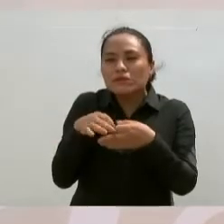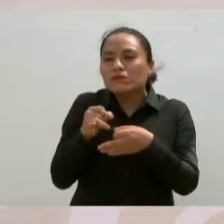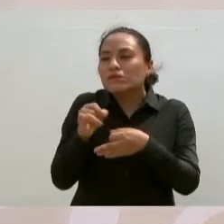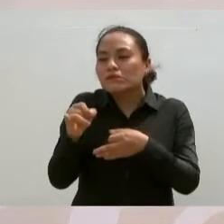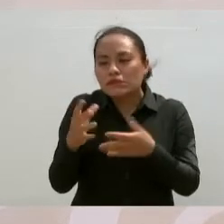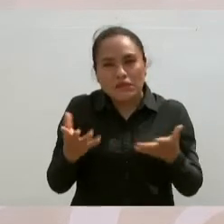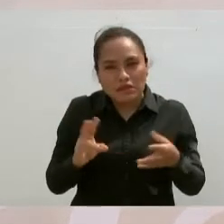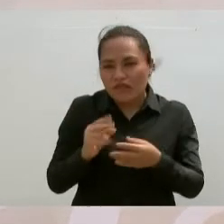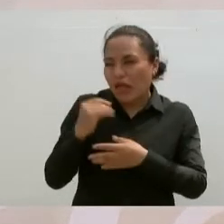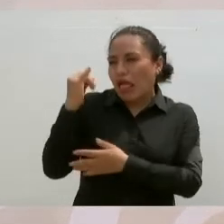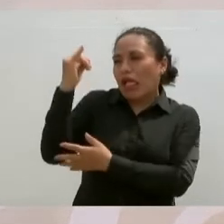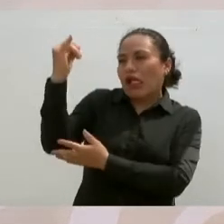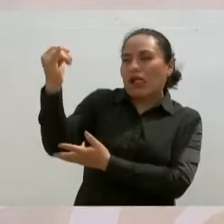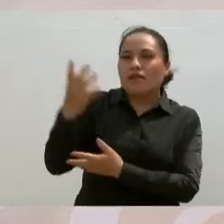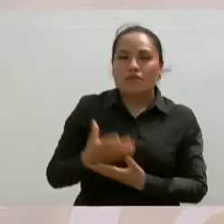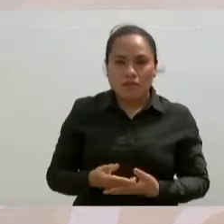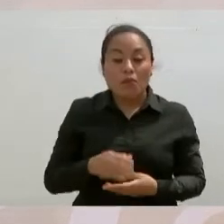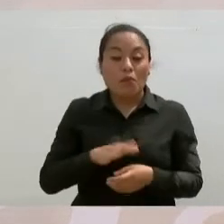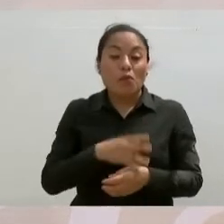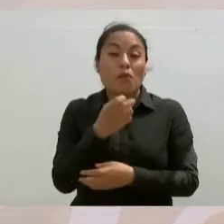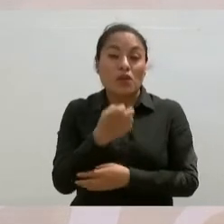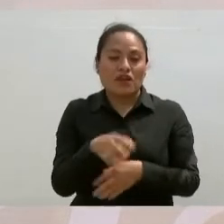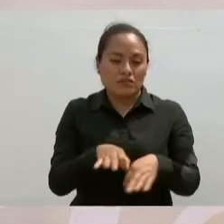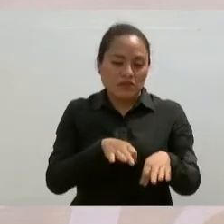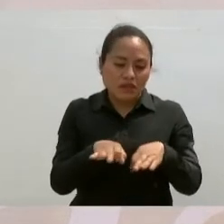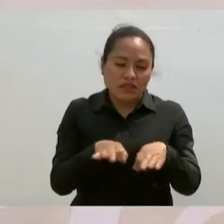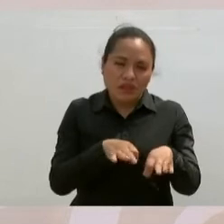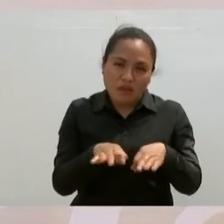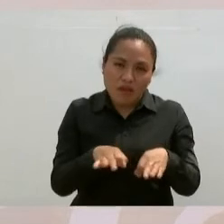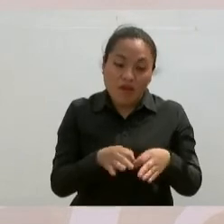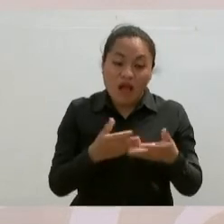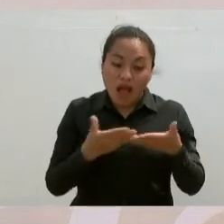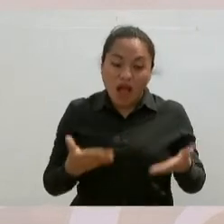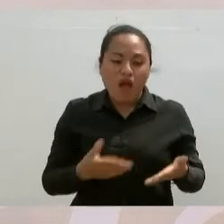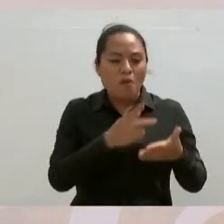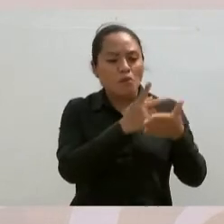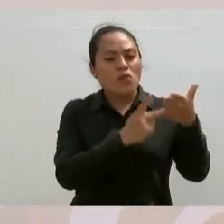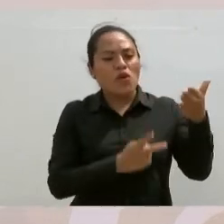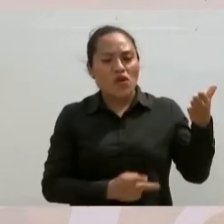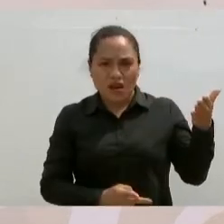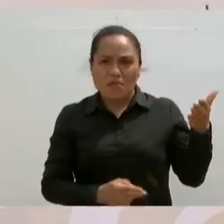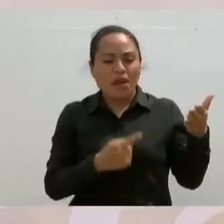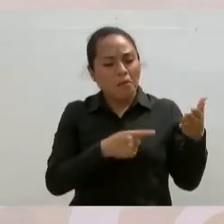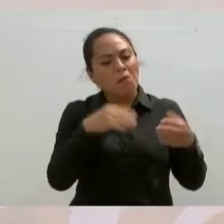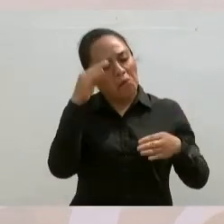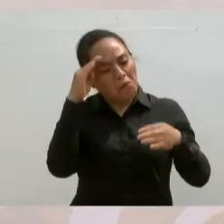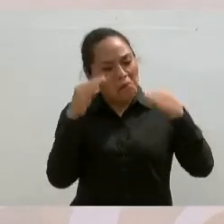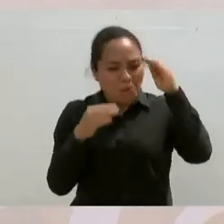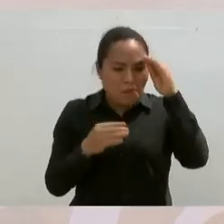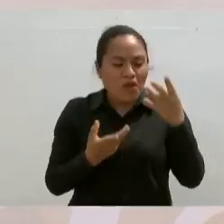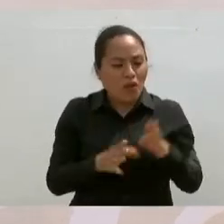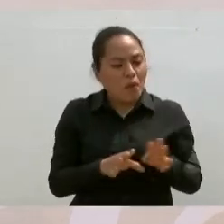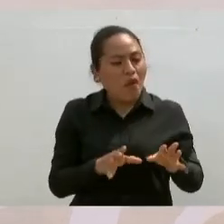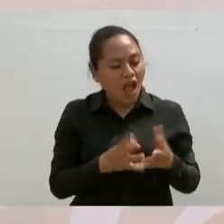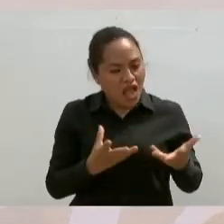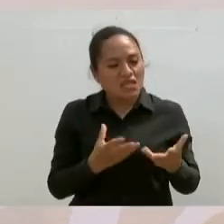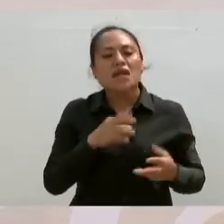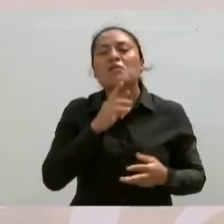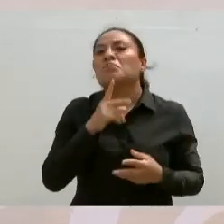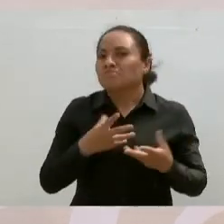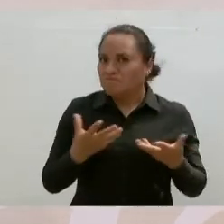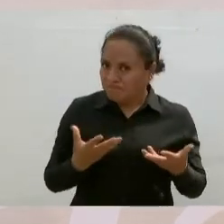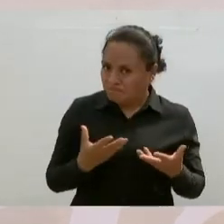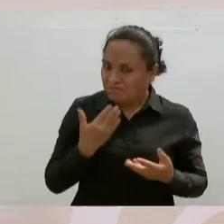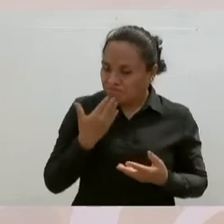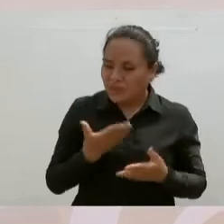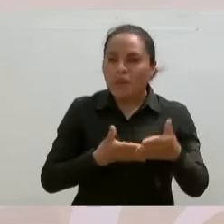está llevando a cabo este programa de tener bancos del bienestar